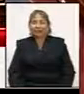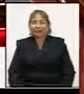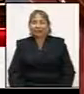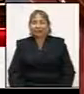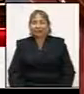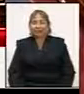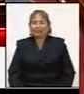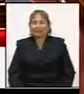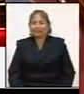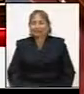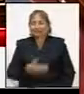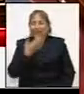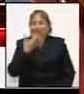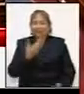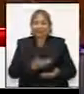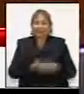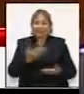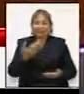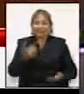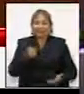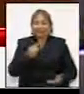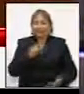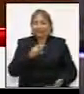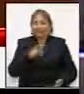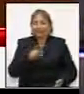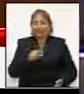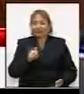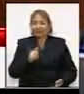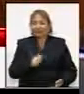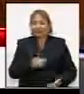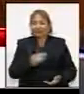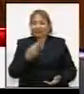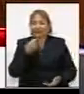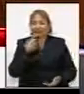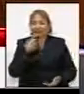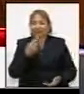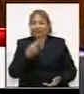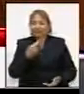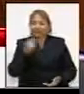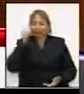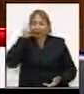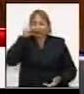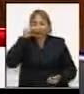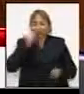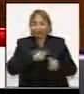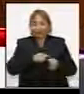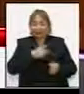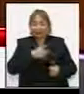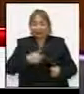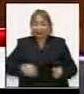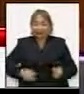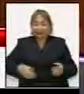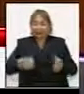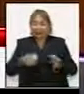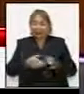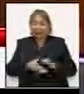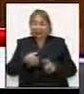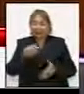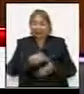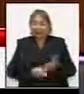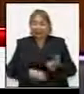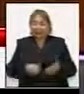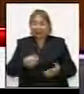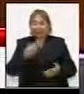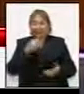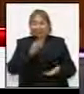Gracias. Gracias, colega congresista Pasa. Solamente para hacerle recordar al presidente de la Comisión de Presupuesto